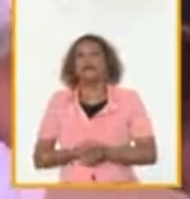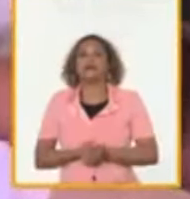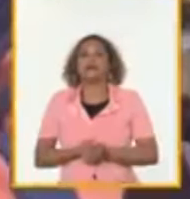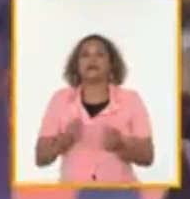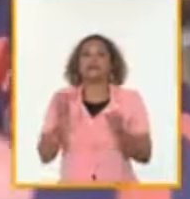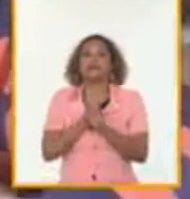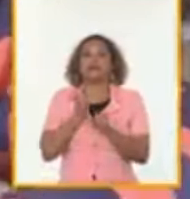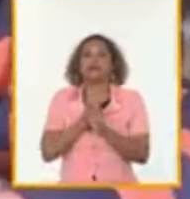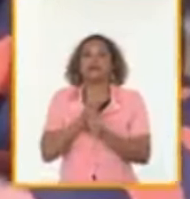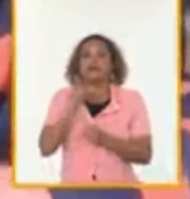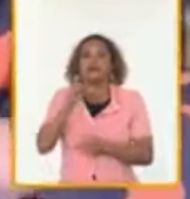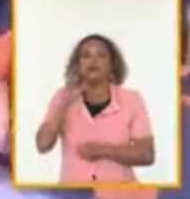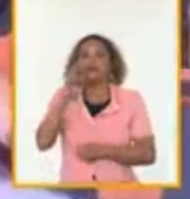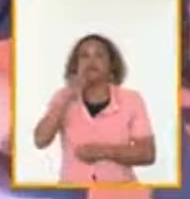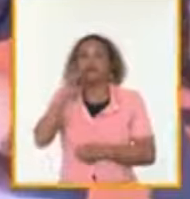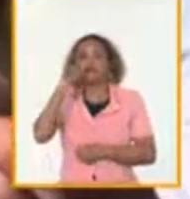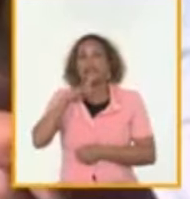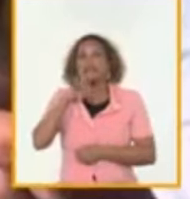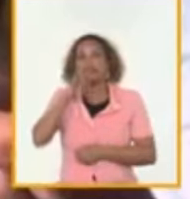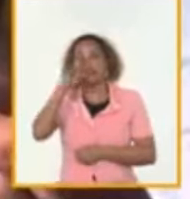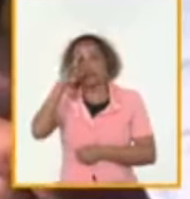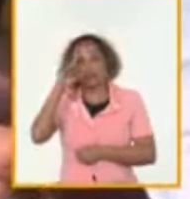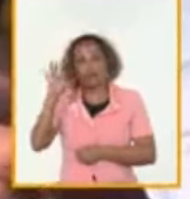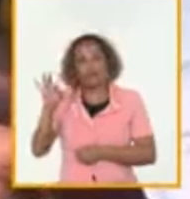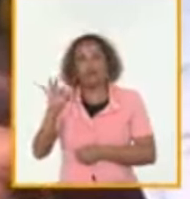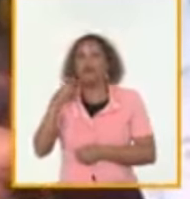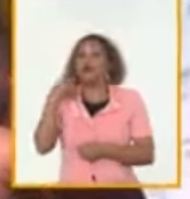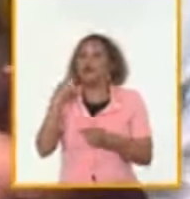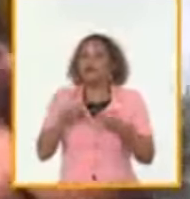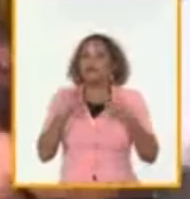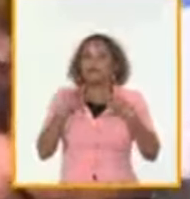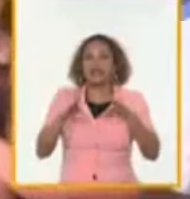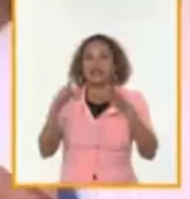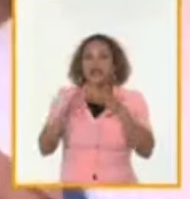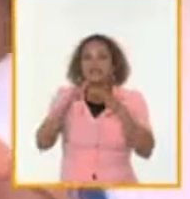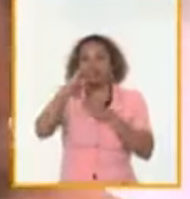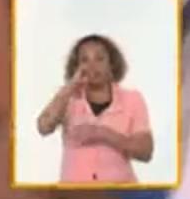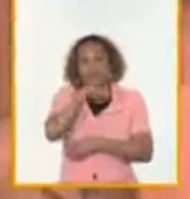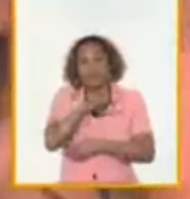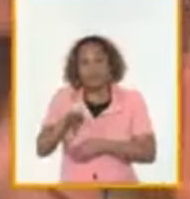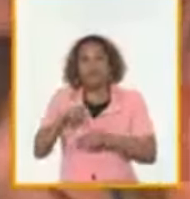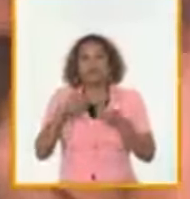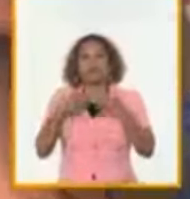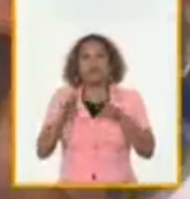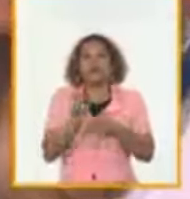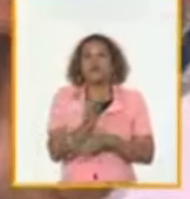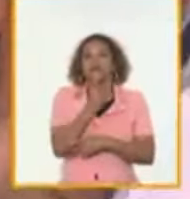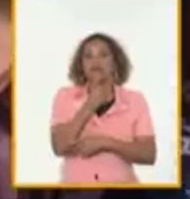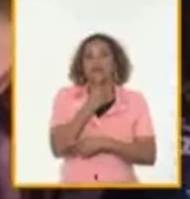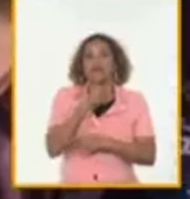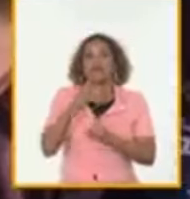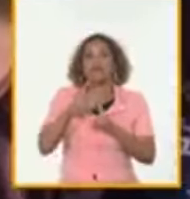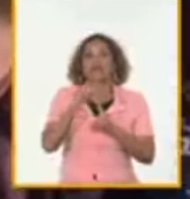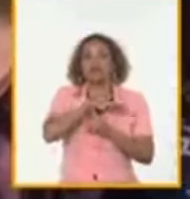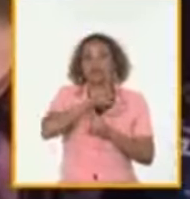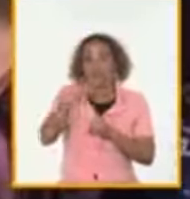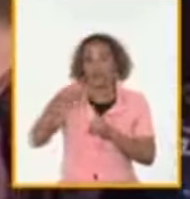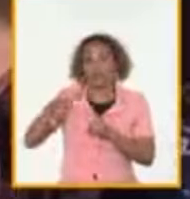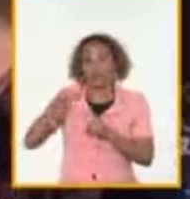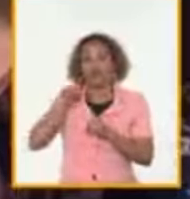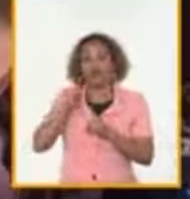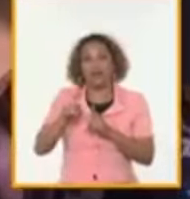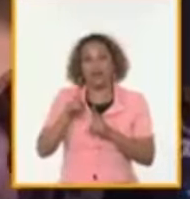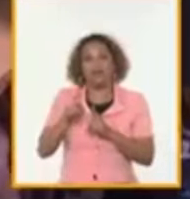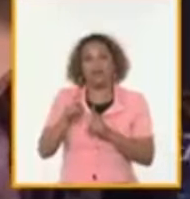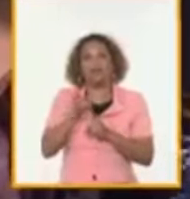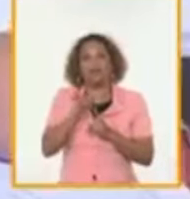corralillo hemos abierto 22 casitas infantiles dos de ellas en el turquino que yo creo que han